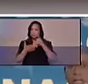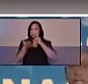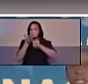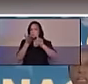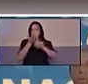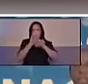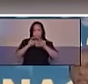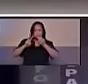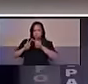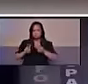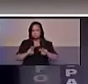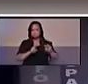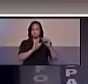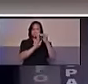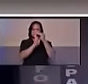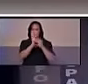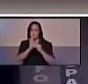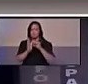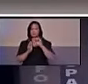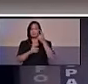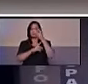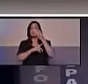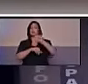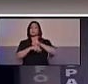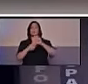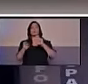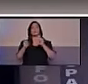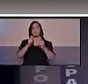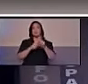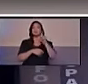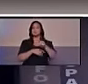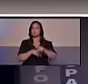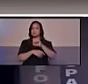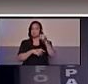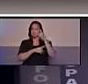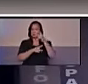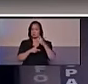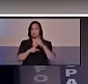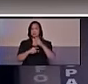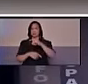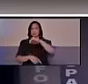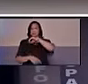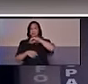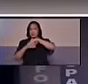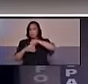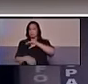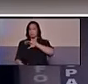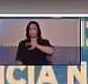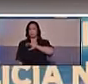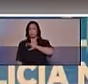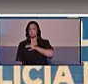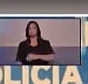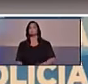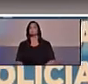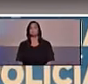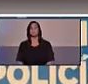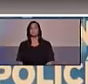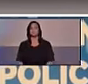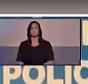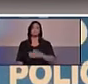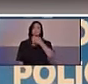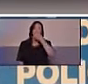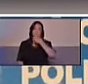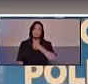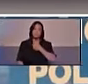dos muchachos, a las familias, ¿a quién le mataron? ¿Qué porcentaje le mataron? Le mataron el 100%, compañero. No